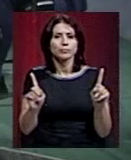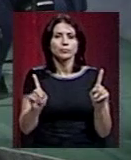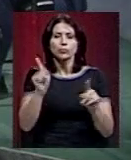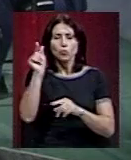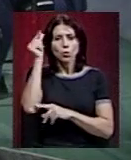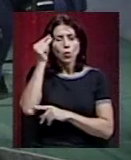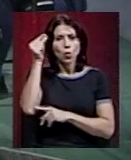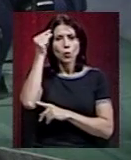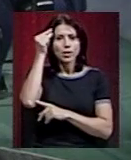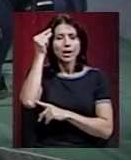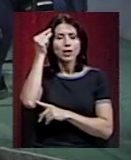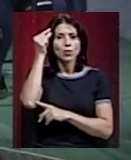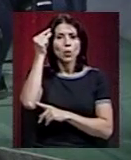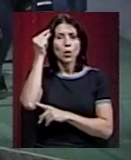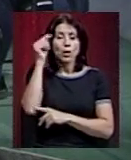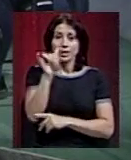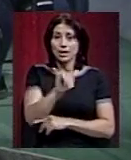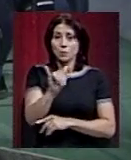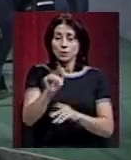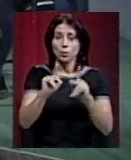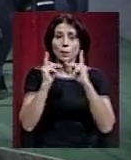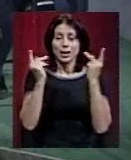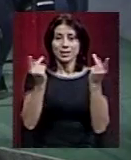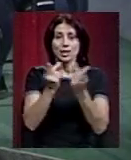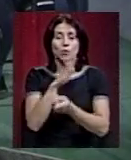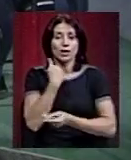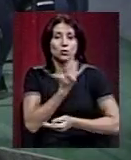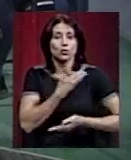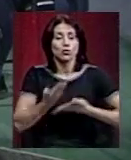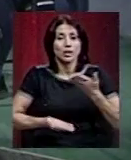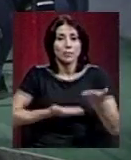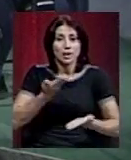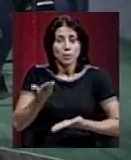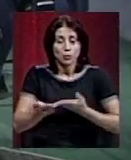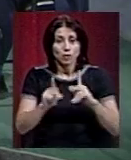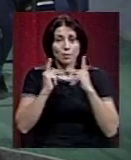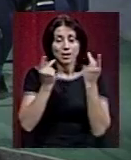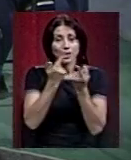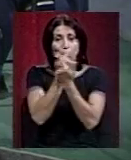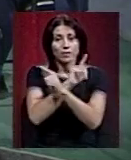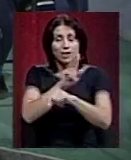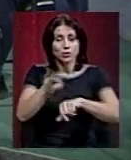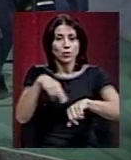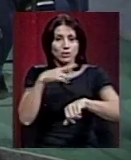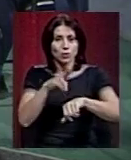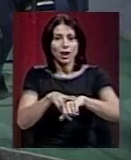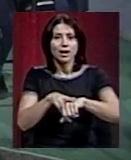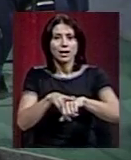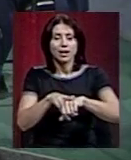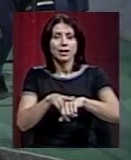un gobierno del mismo partido al que servíamos, del Partido Liberación Nacional,